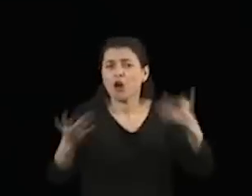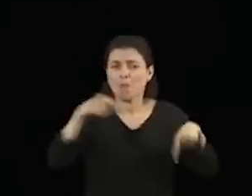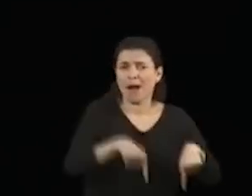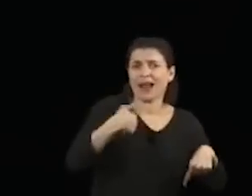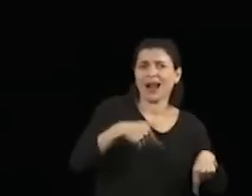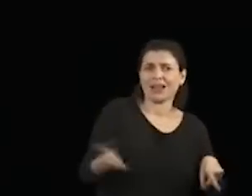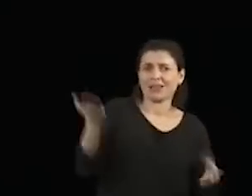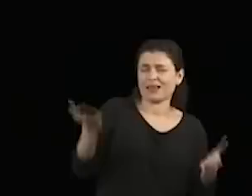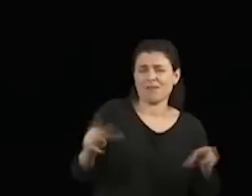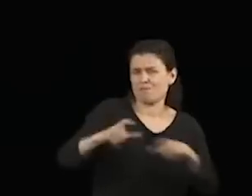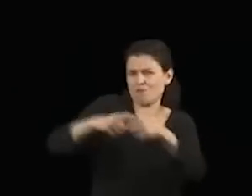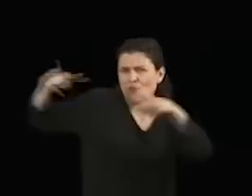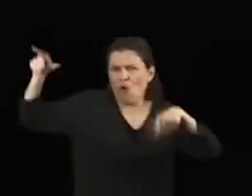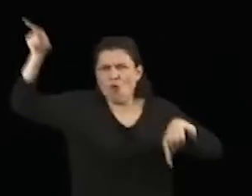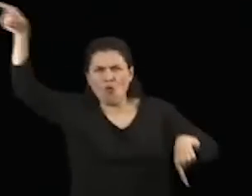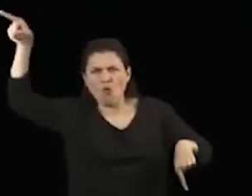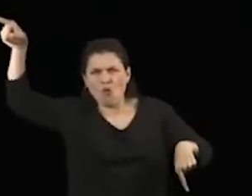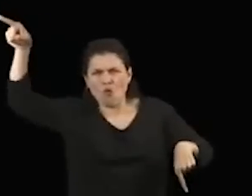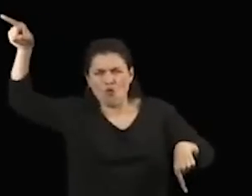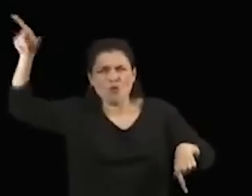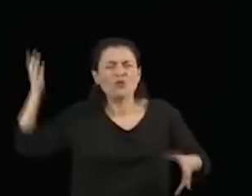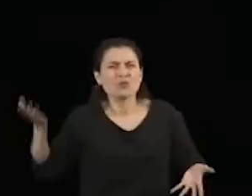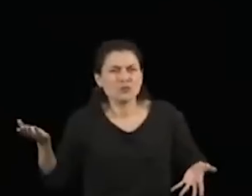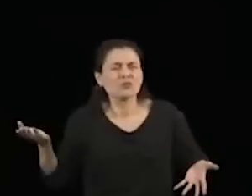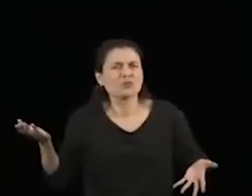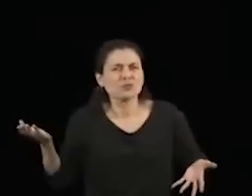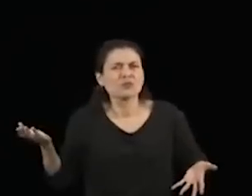No solo eso, sino que además